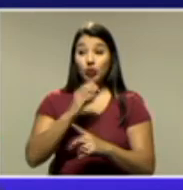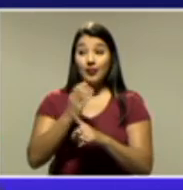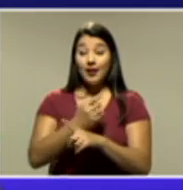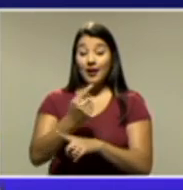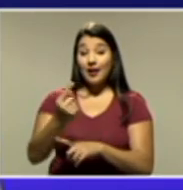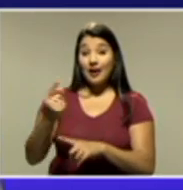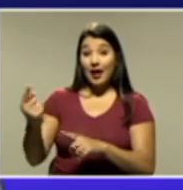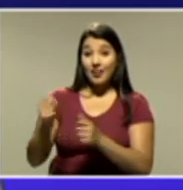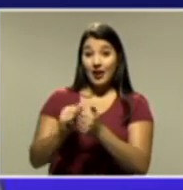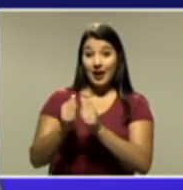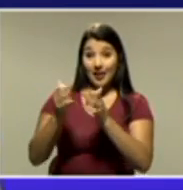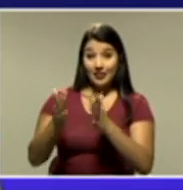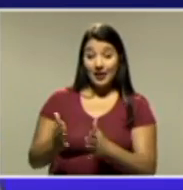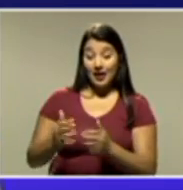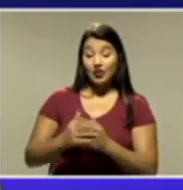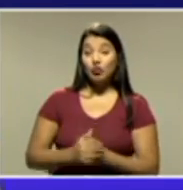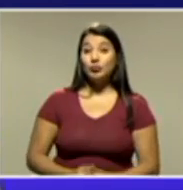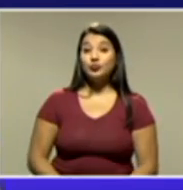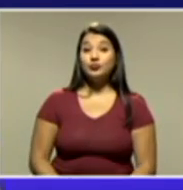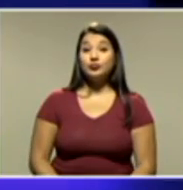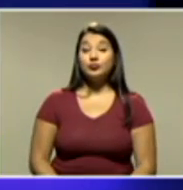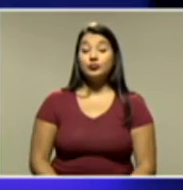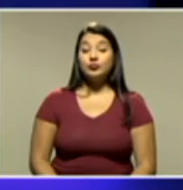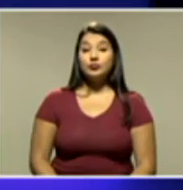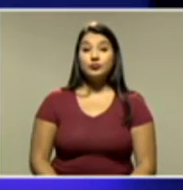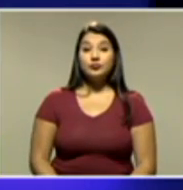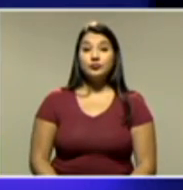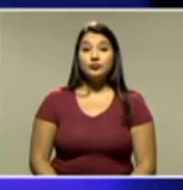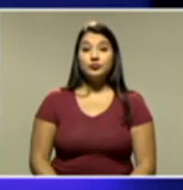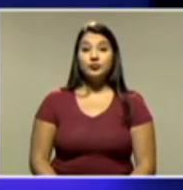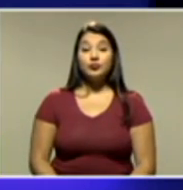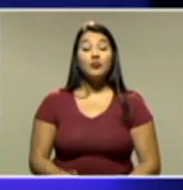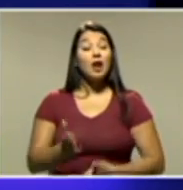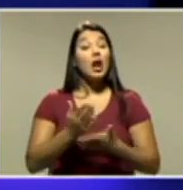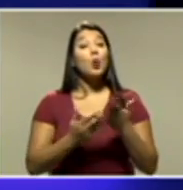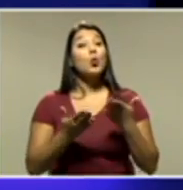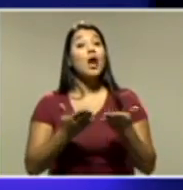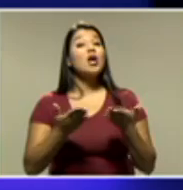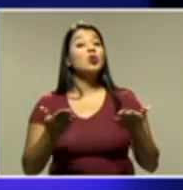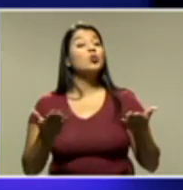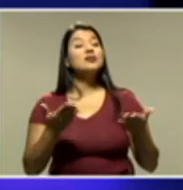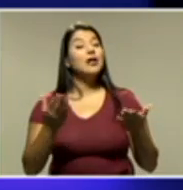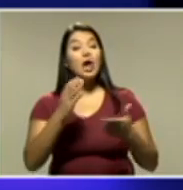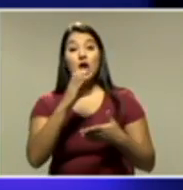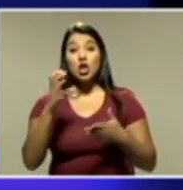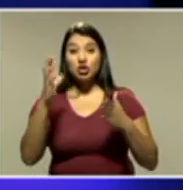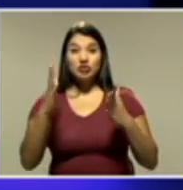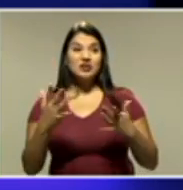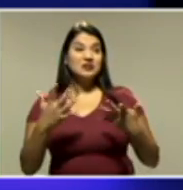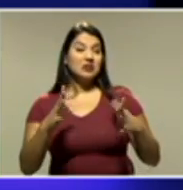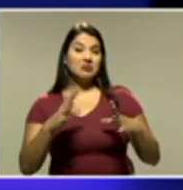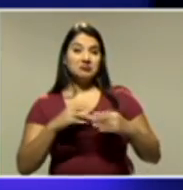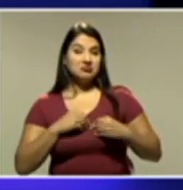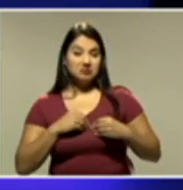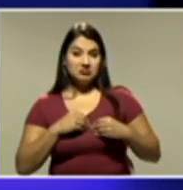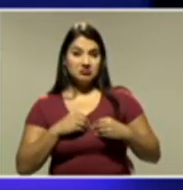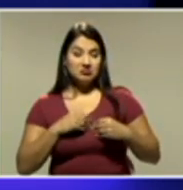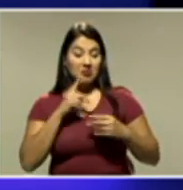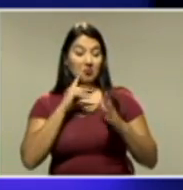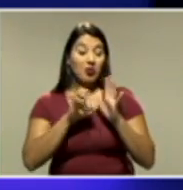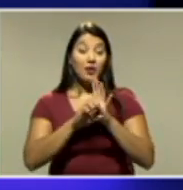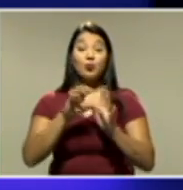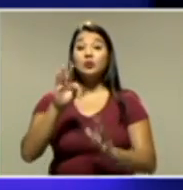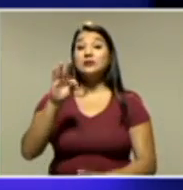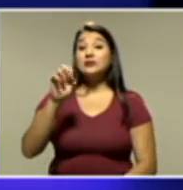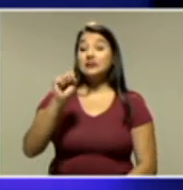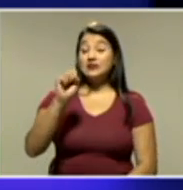candidatos y la solvencia de sus propuestas. Hay cosas que el costarricense da por un hecho. El Tribunal